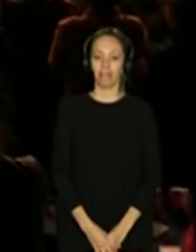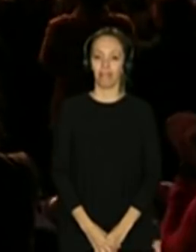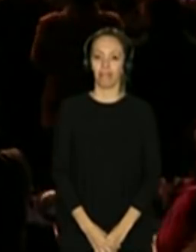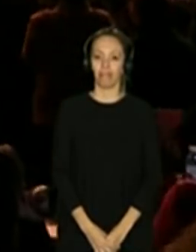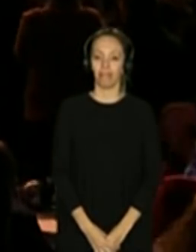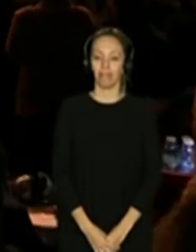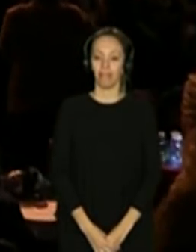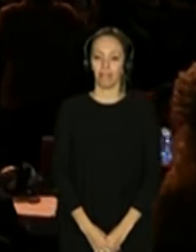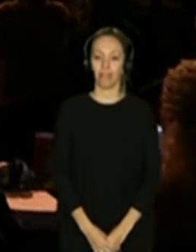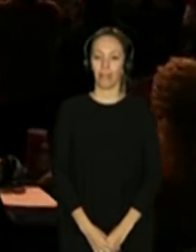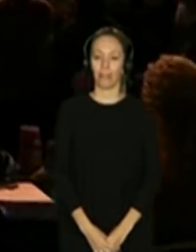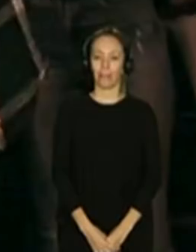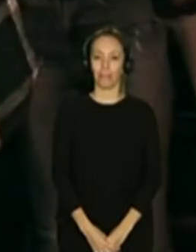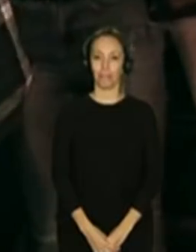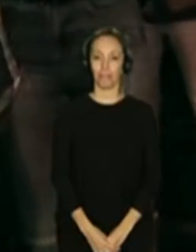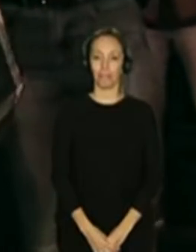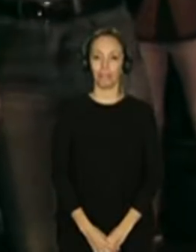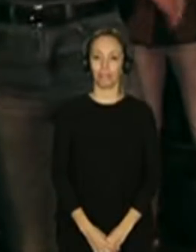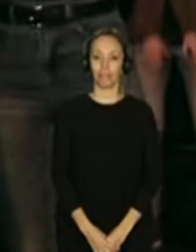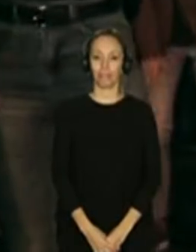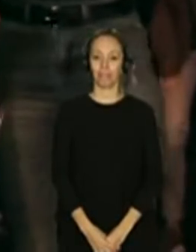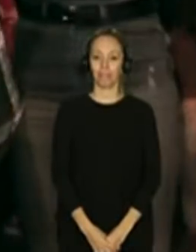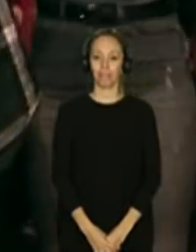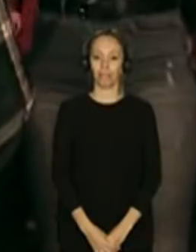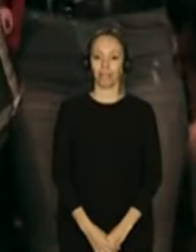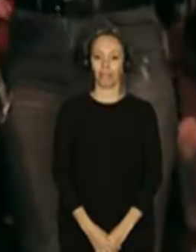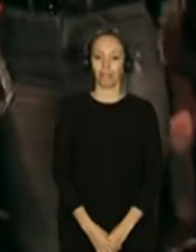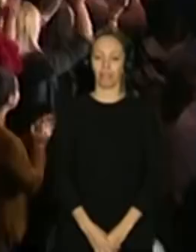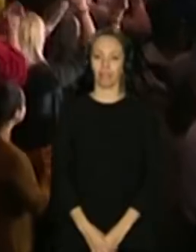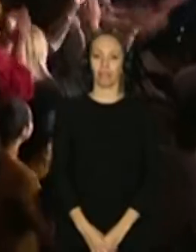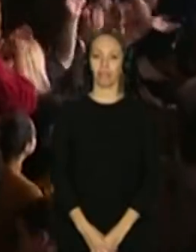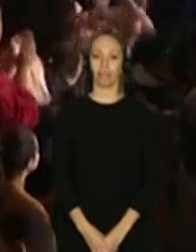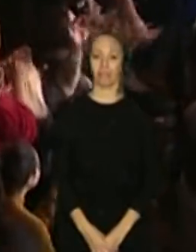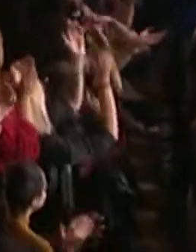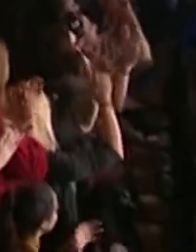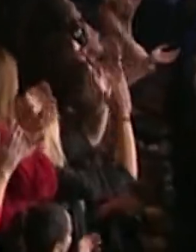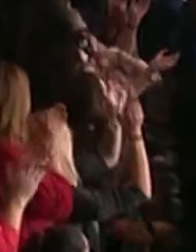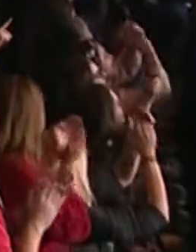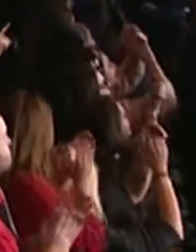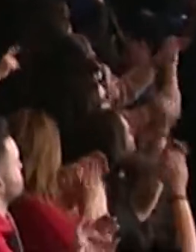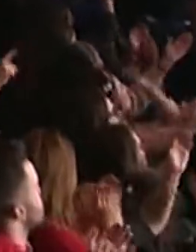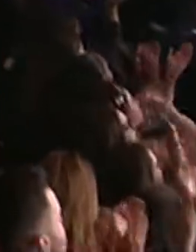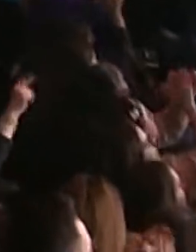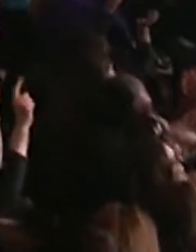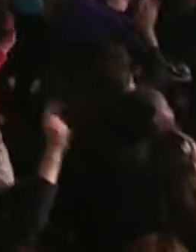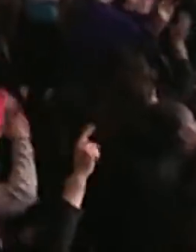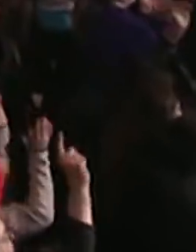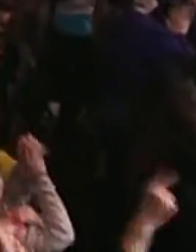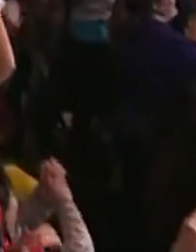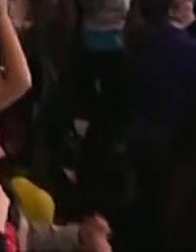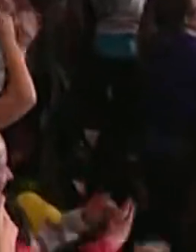unánime para esta murga. Los terceros de esta noche, ZZ, primer premio en el año 2017. Y esta oñe.